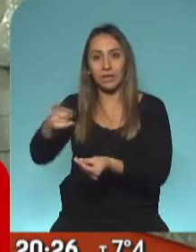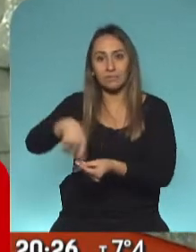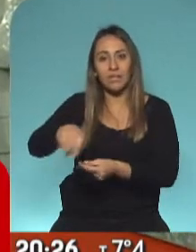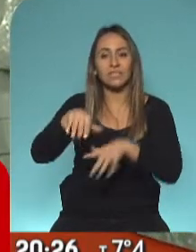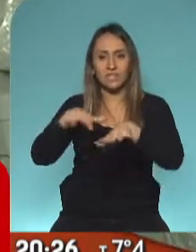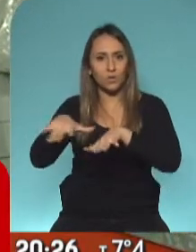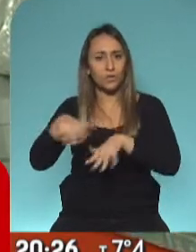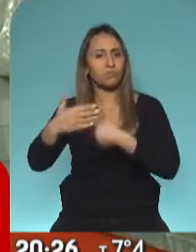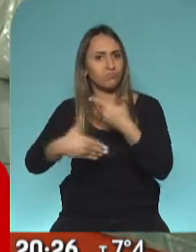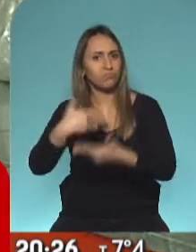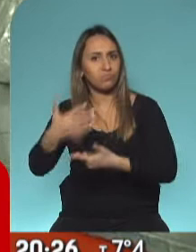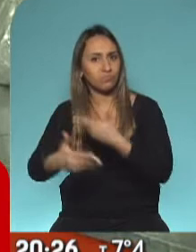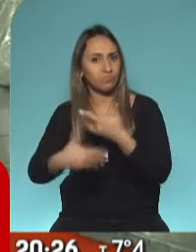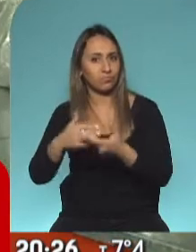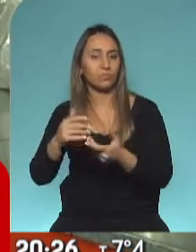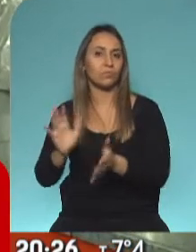situaciones